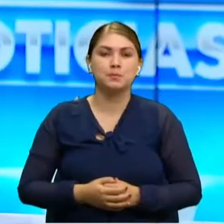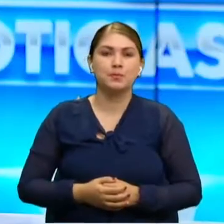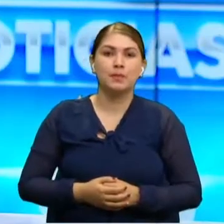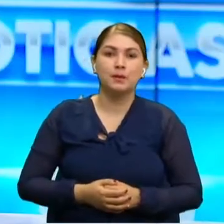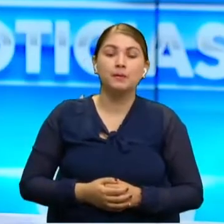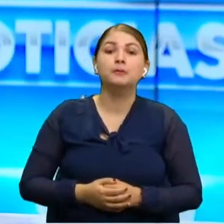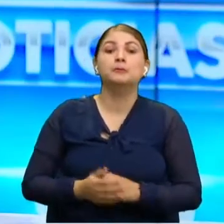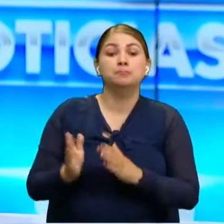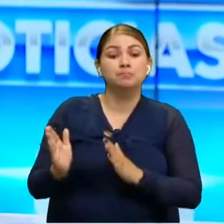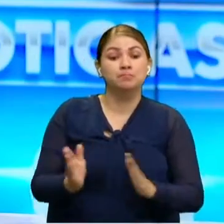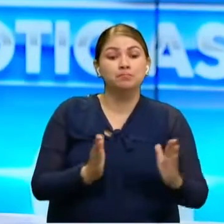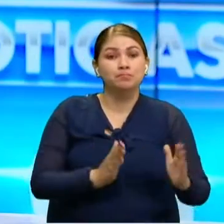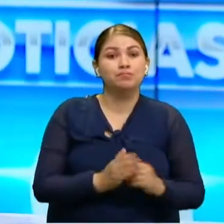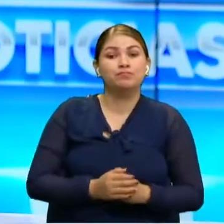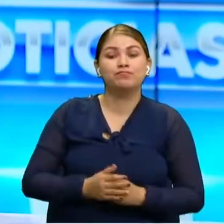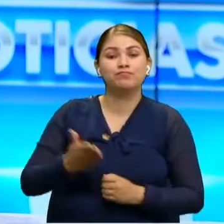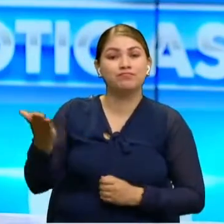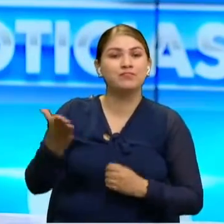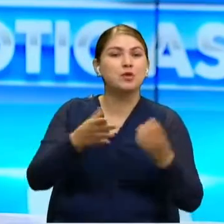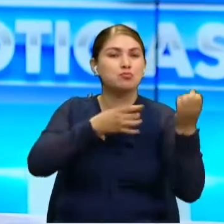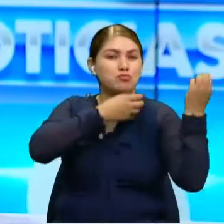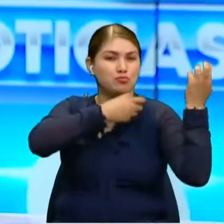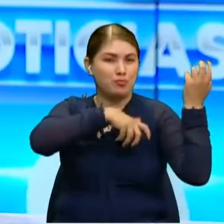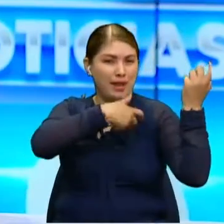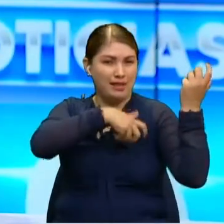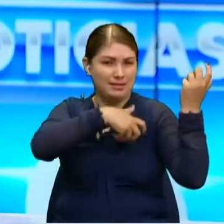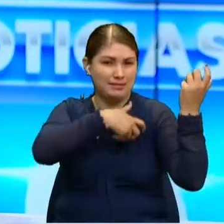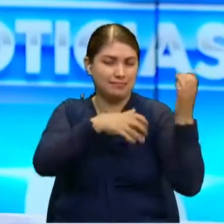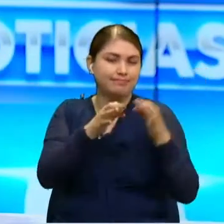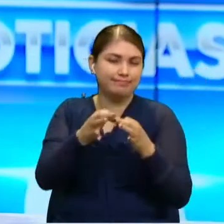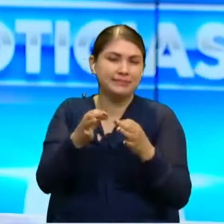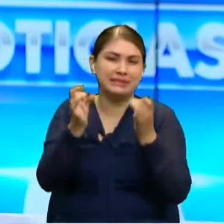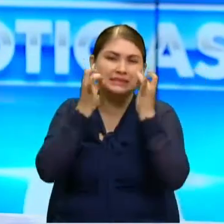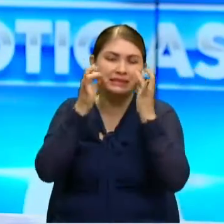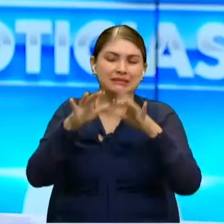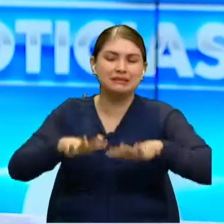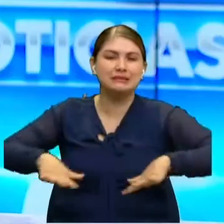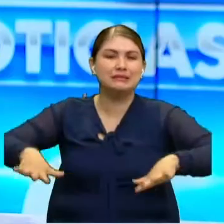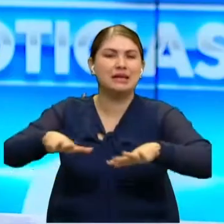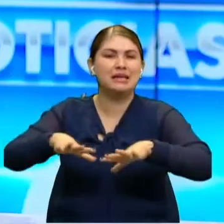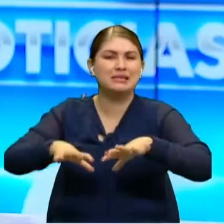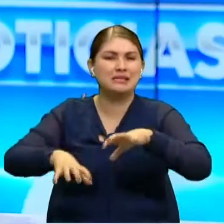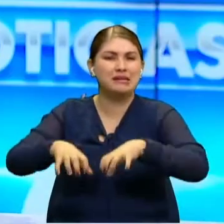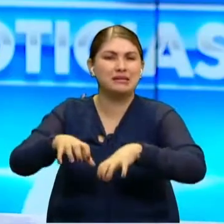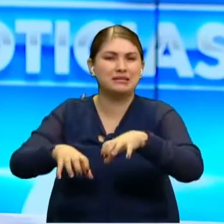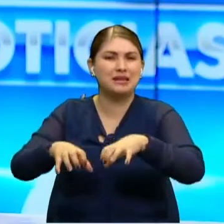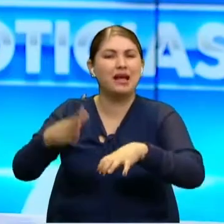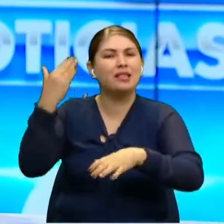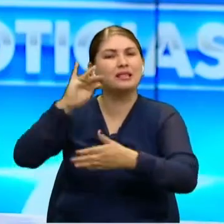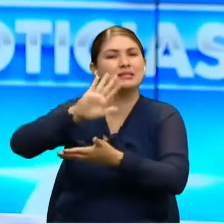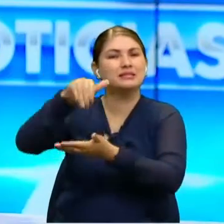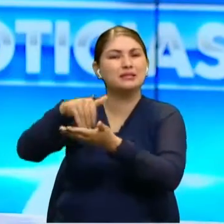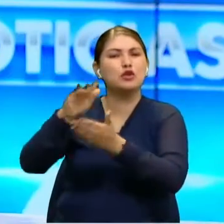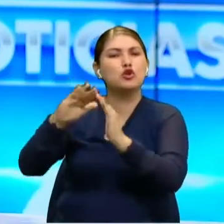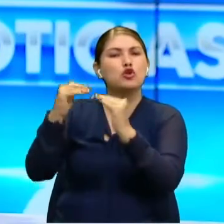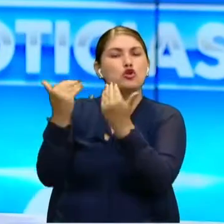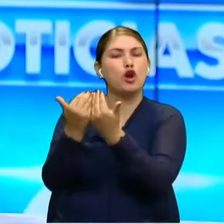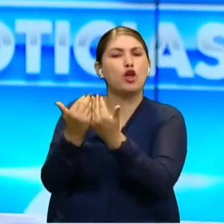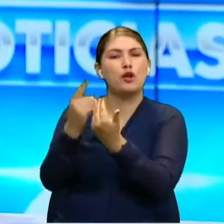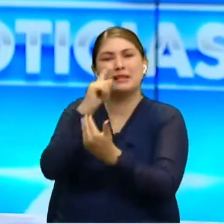y regresamos a la provincia de vélez en santander porque al lamentable estado de deterioro que presenta la sede antigua del colegio nacional